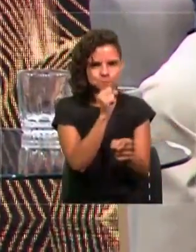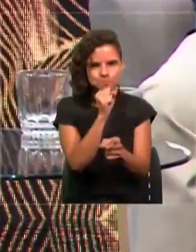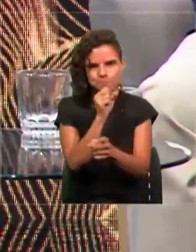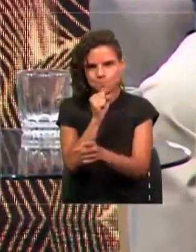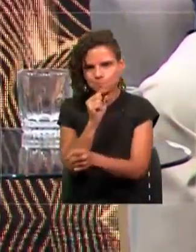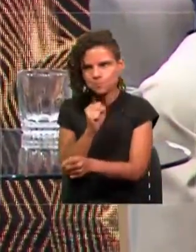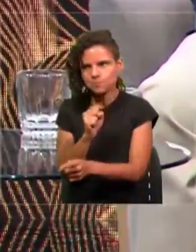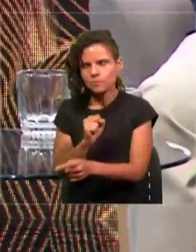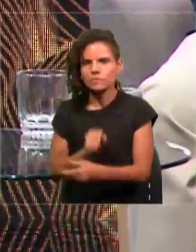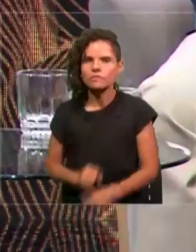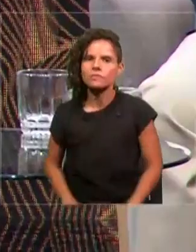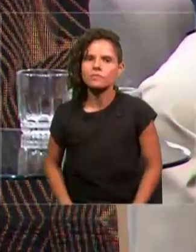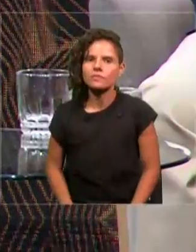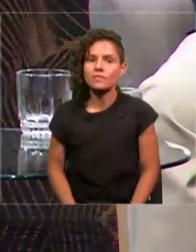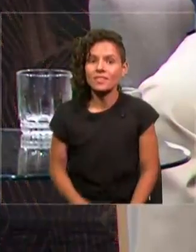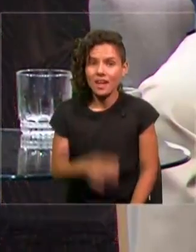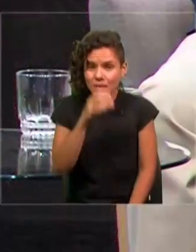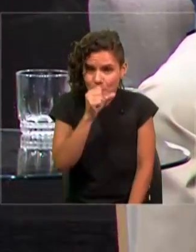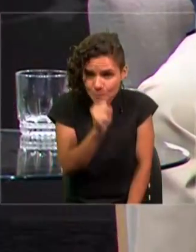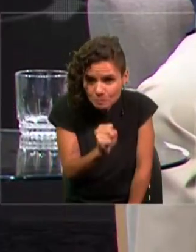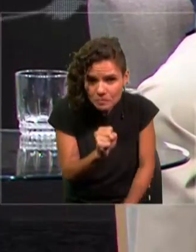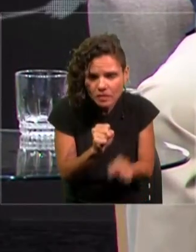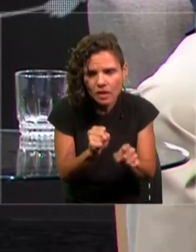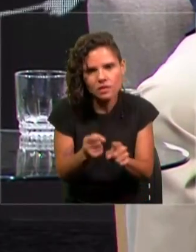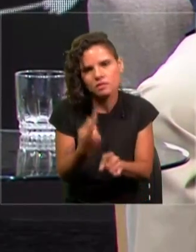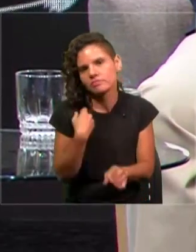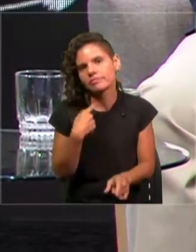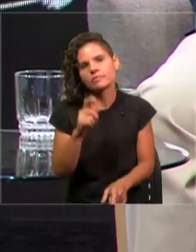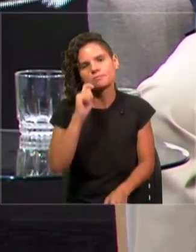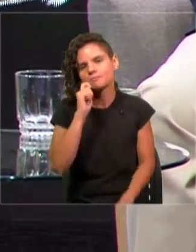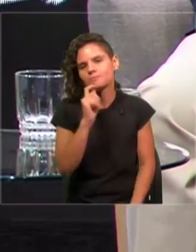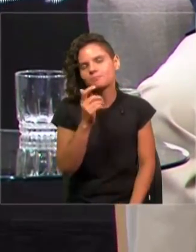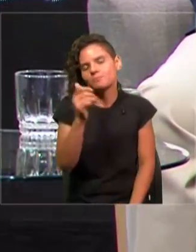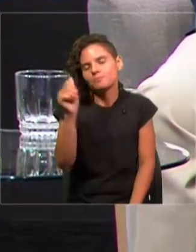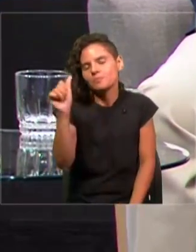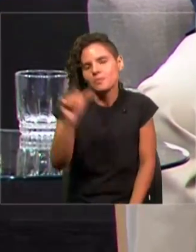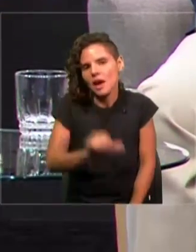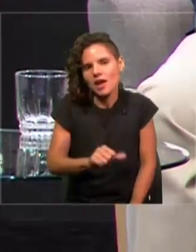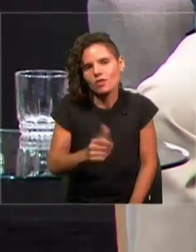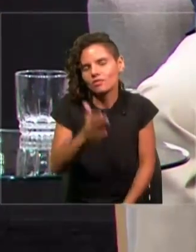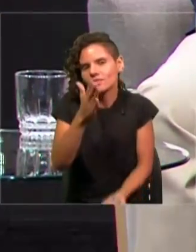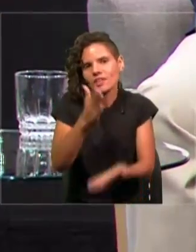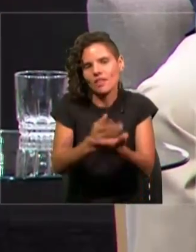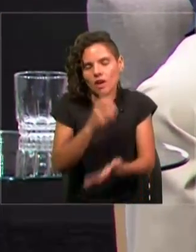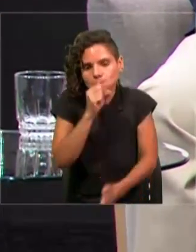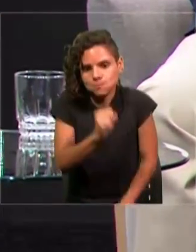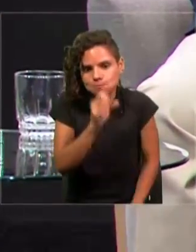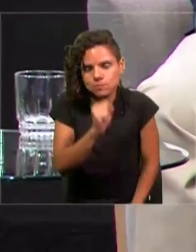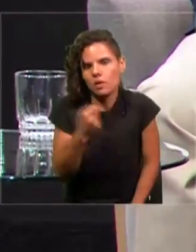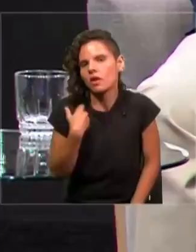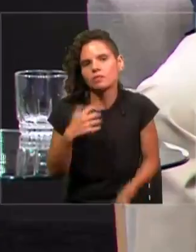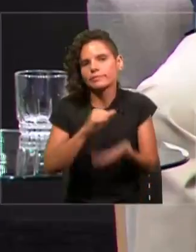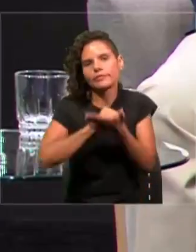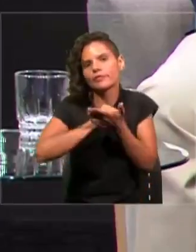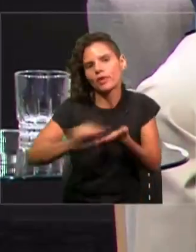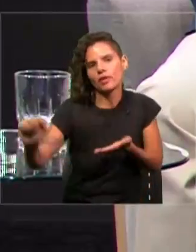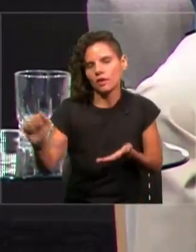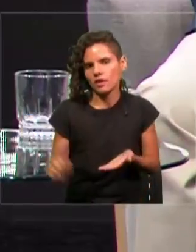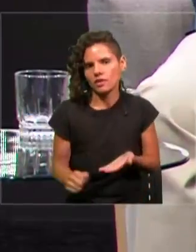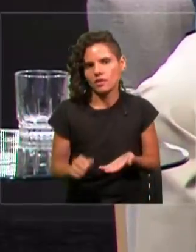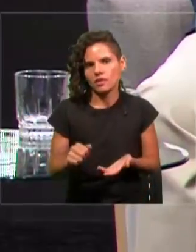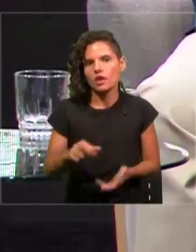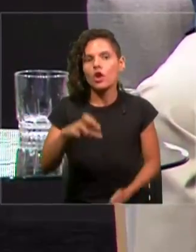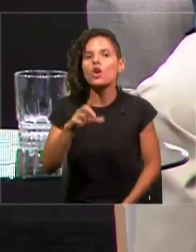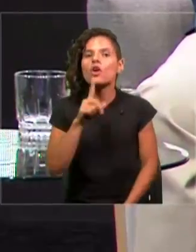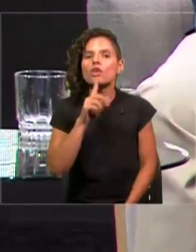palabra completamente nociva. ¿Cierto? Debe ser erradicada, ¿no? Es una vieja palabra que